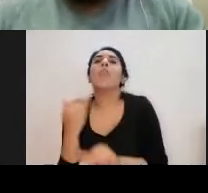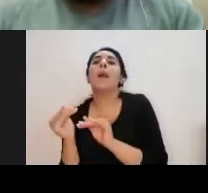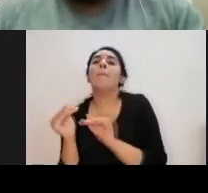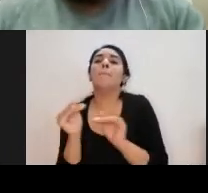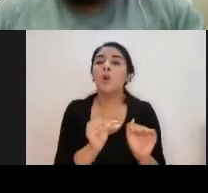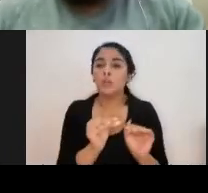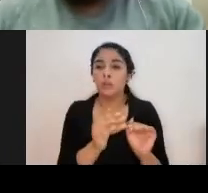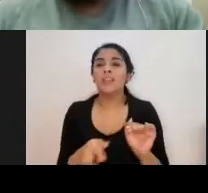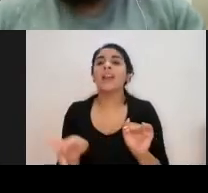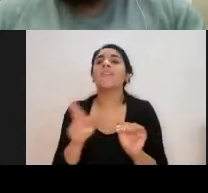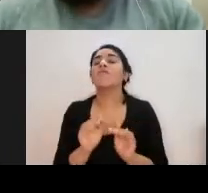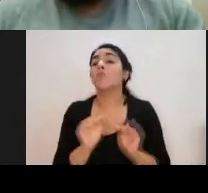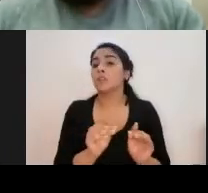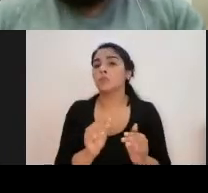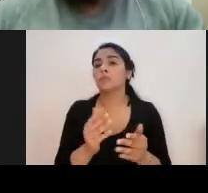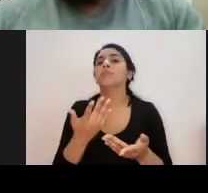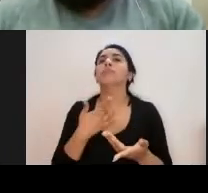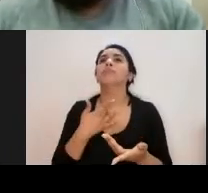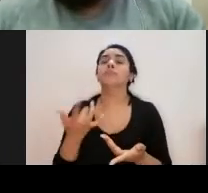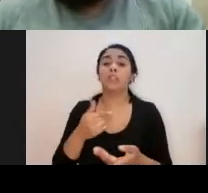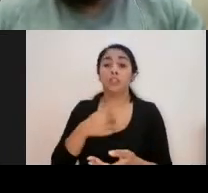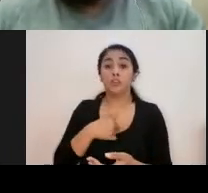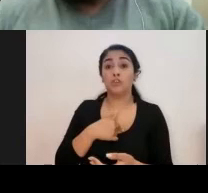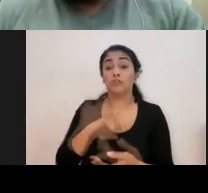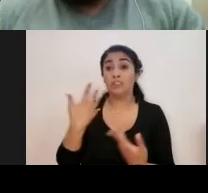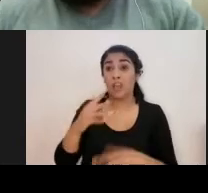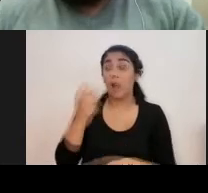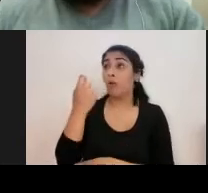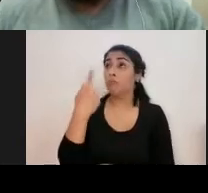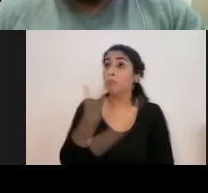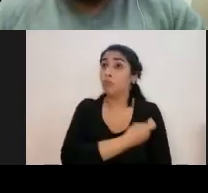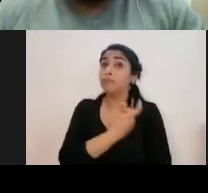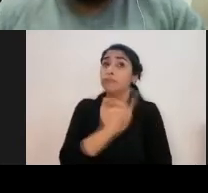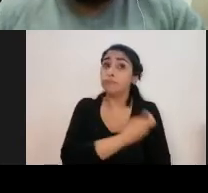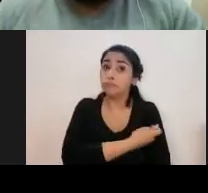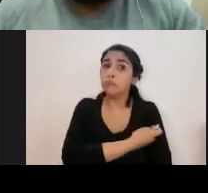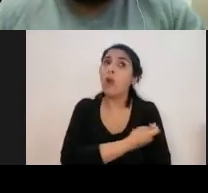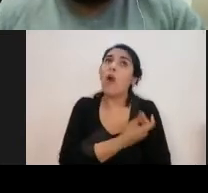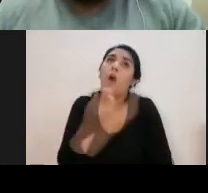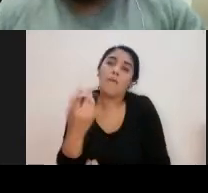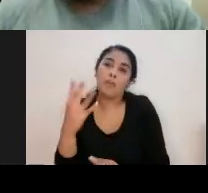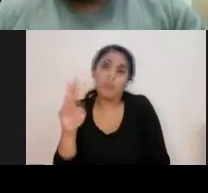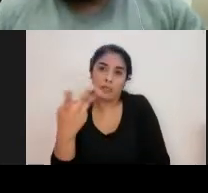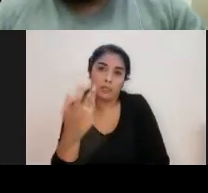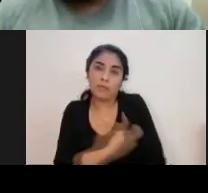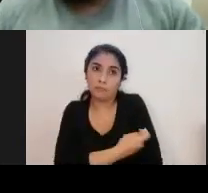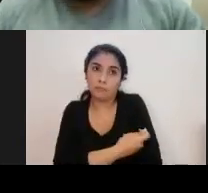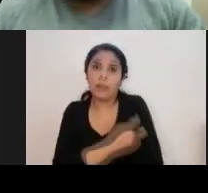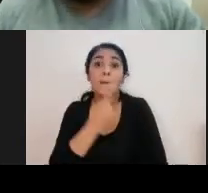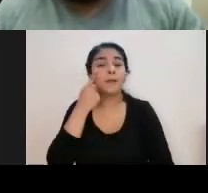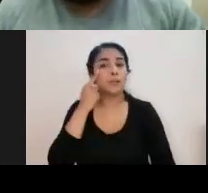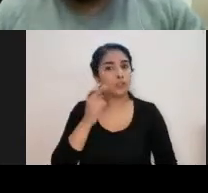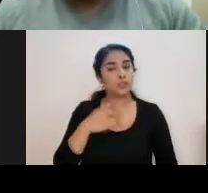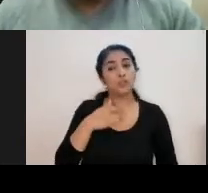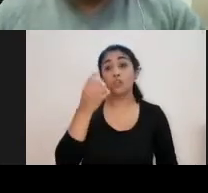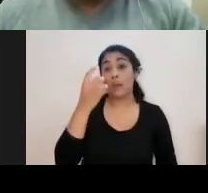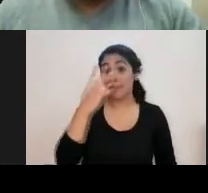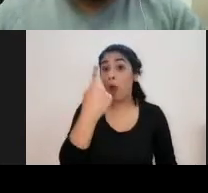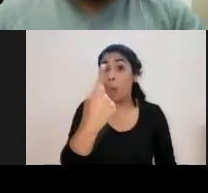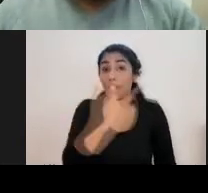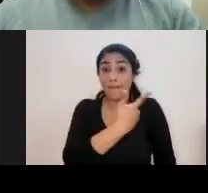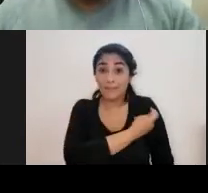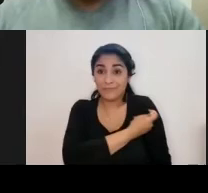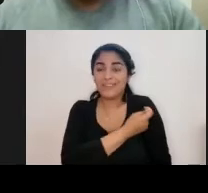tuve una de 2 dosis, obviamente me toca la tercera. Pero si tuve una monodosis, lo que necesito es una segunda,